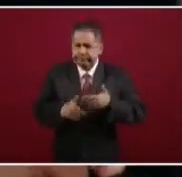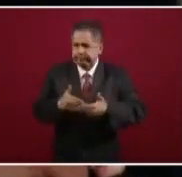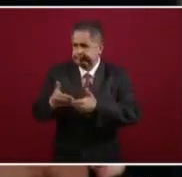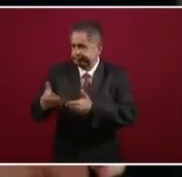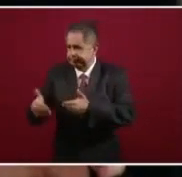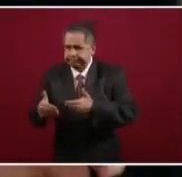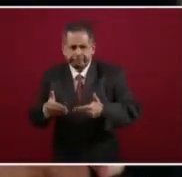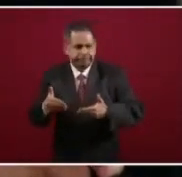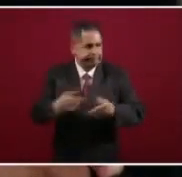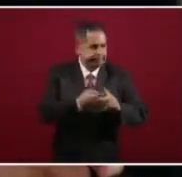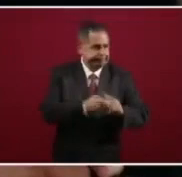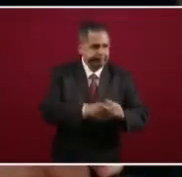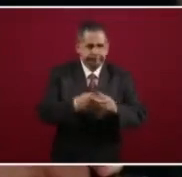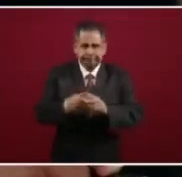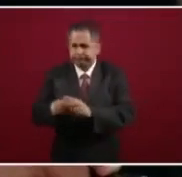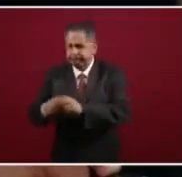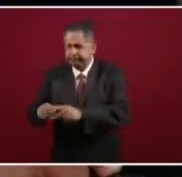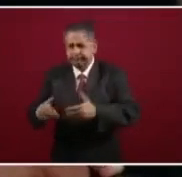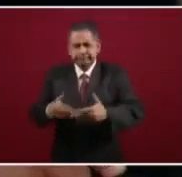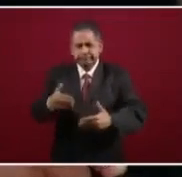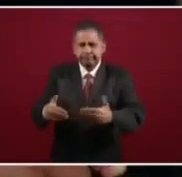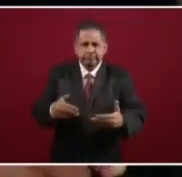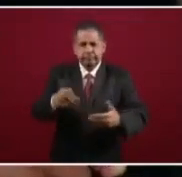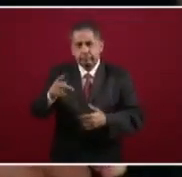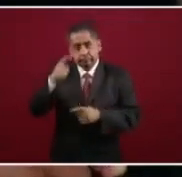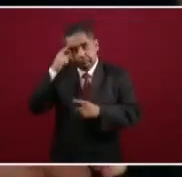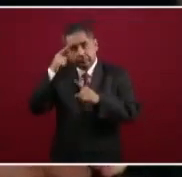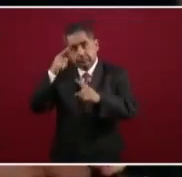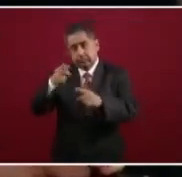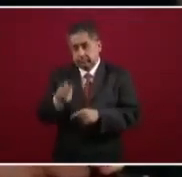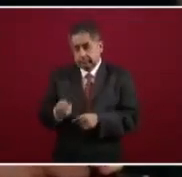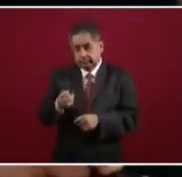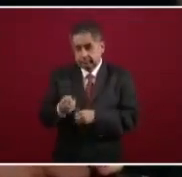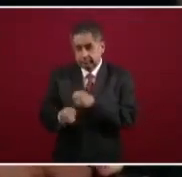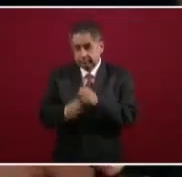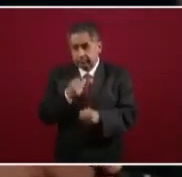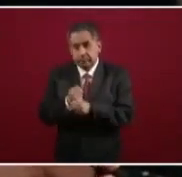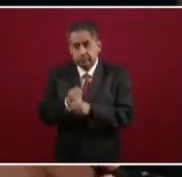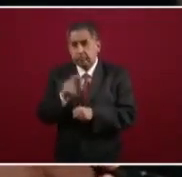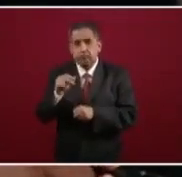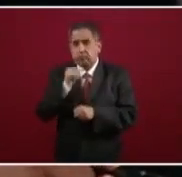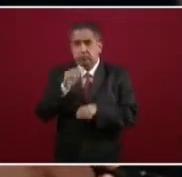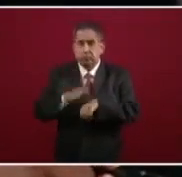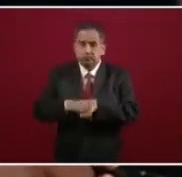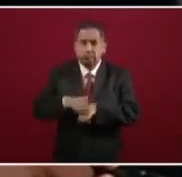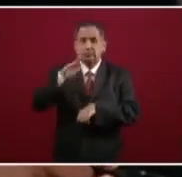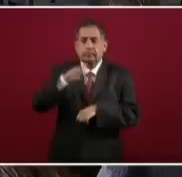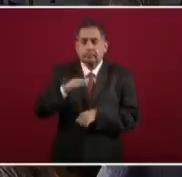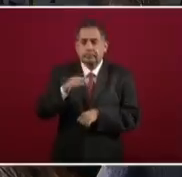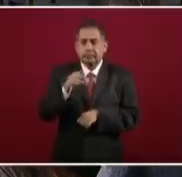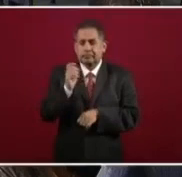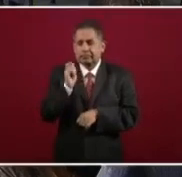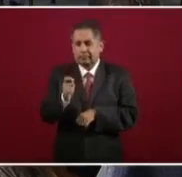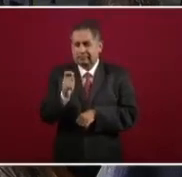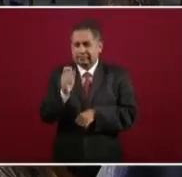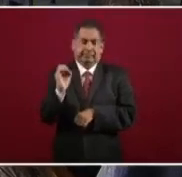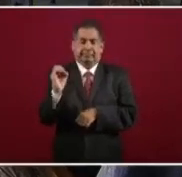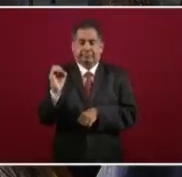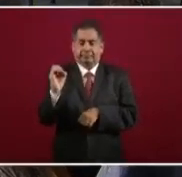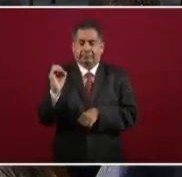andar sin embargo la expectativa es que este año no se crezca que esté muy muy cerca del cero